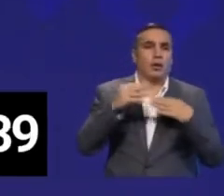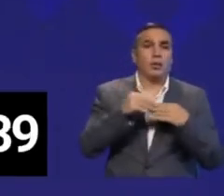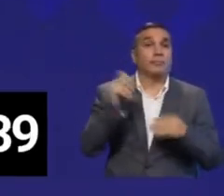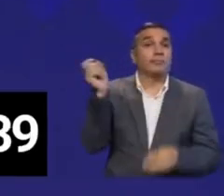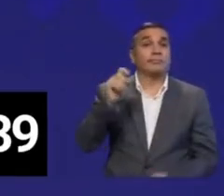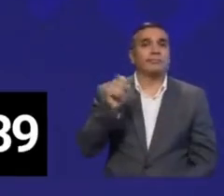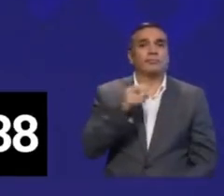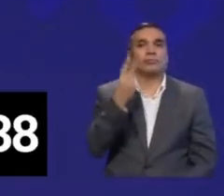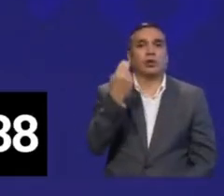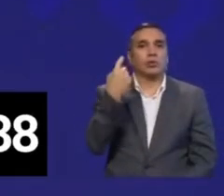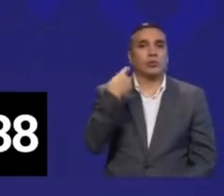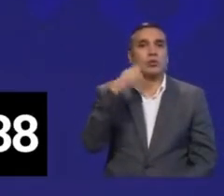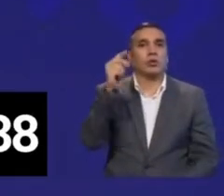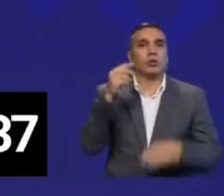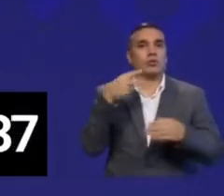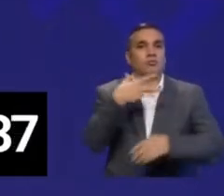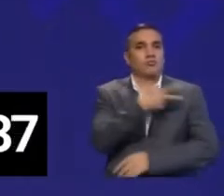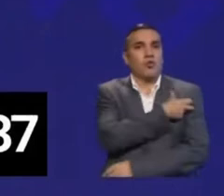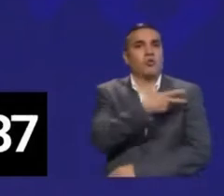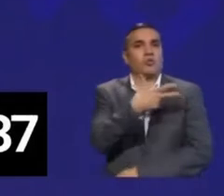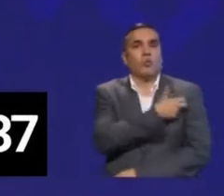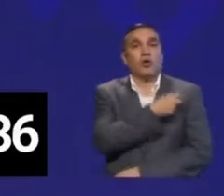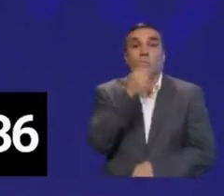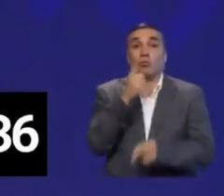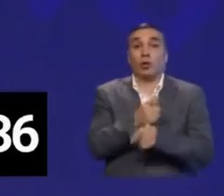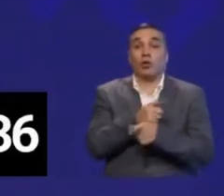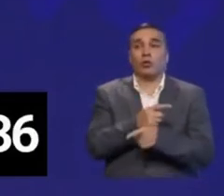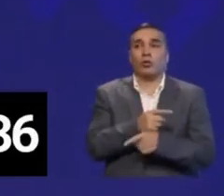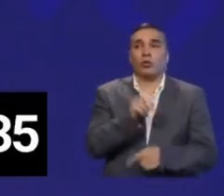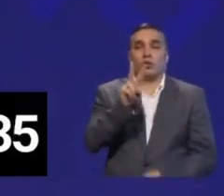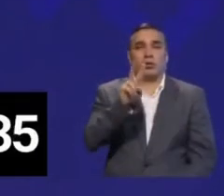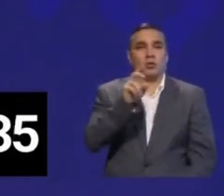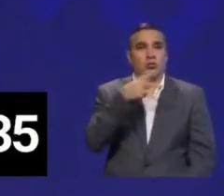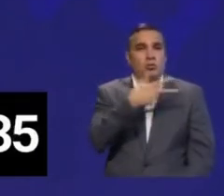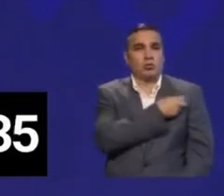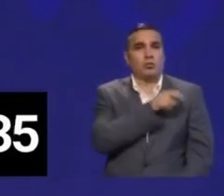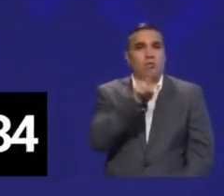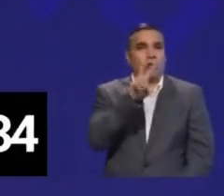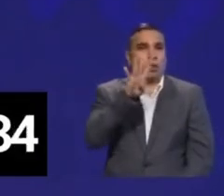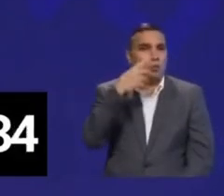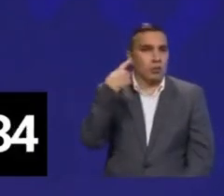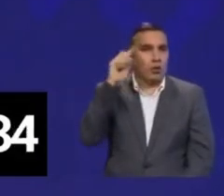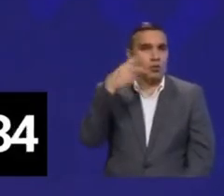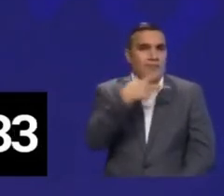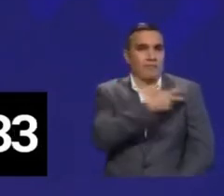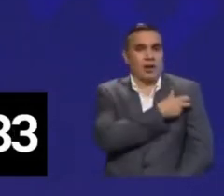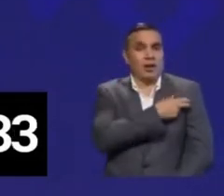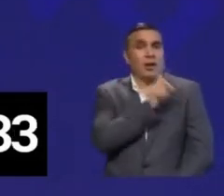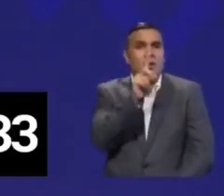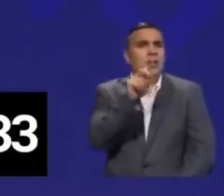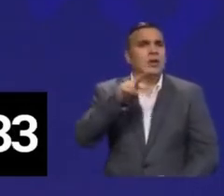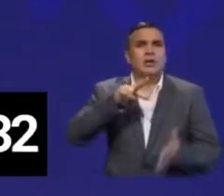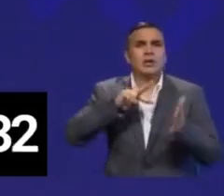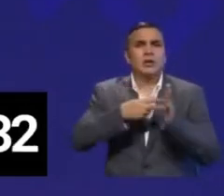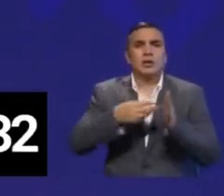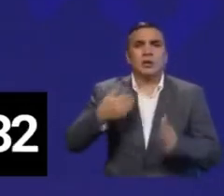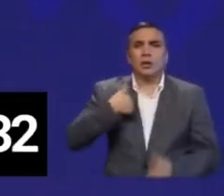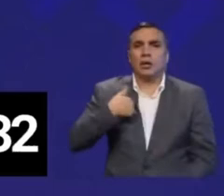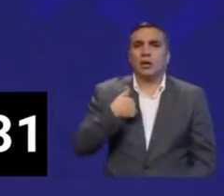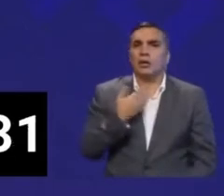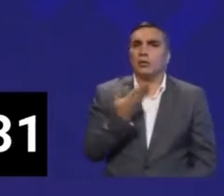necesitan 12 millones de vacunas. Por lo tanto, son dos dosis, 24 millones de vacunas. Y eso significa que tendremos